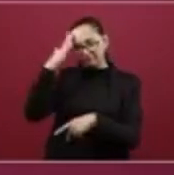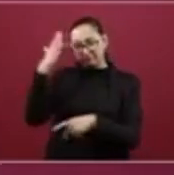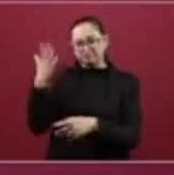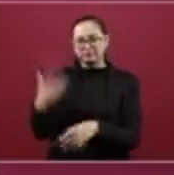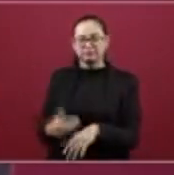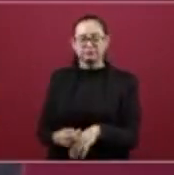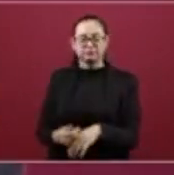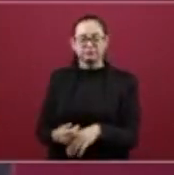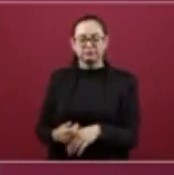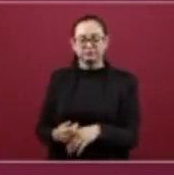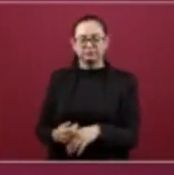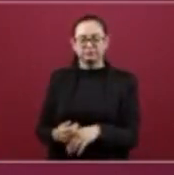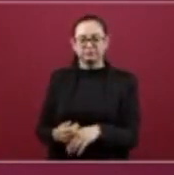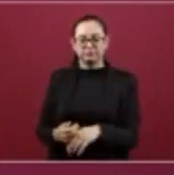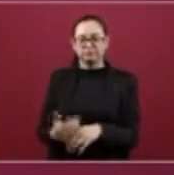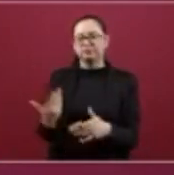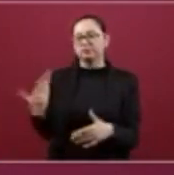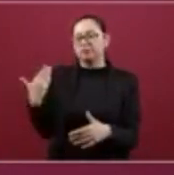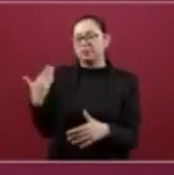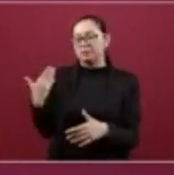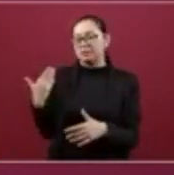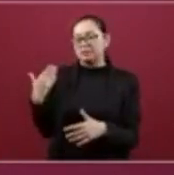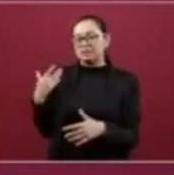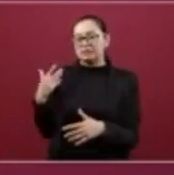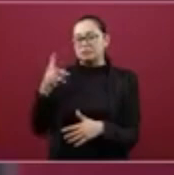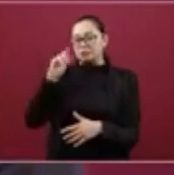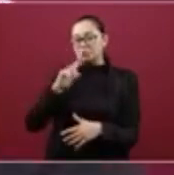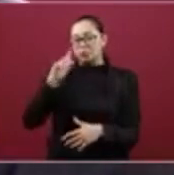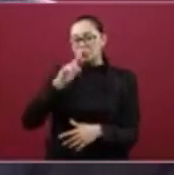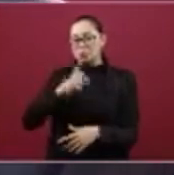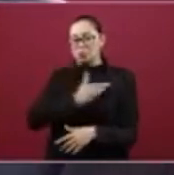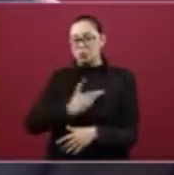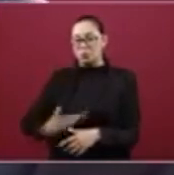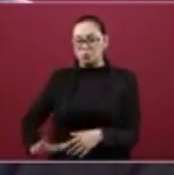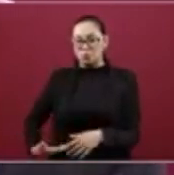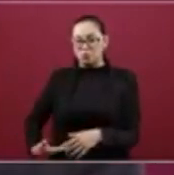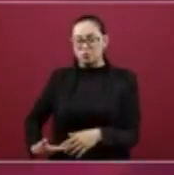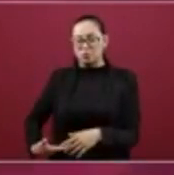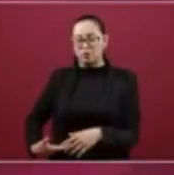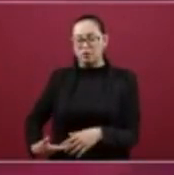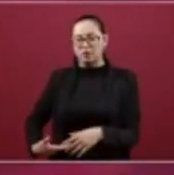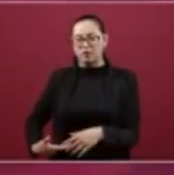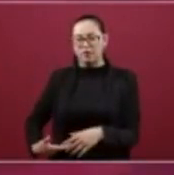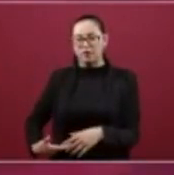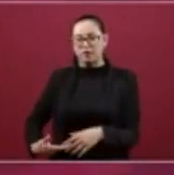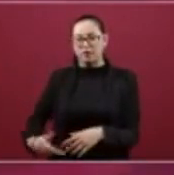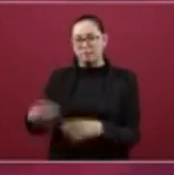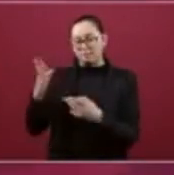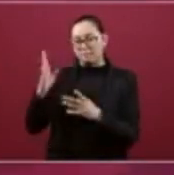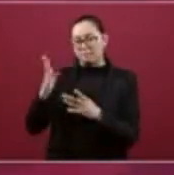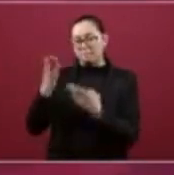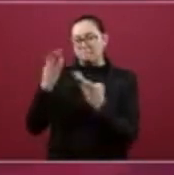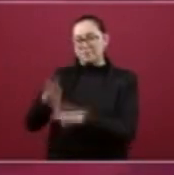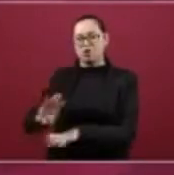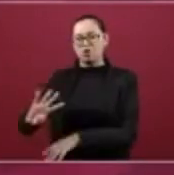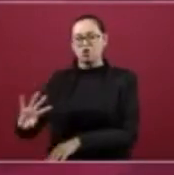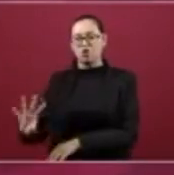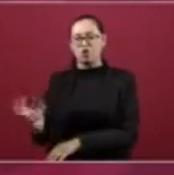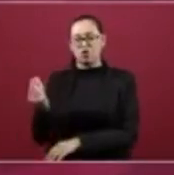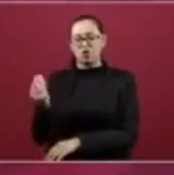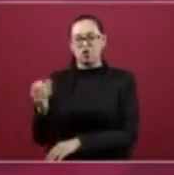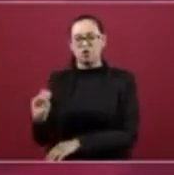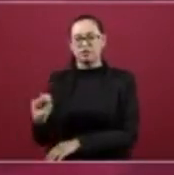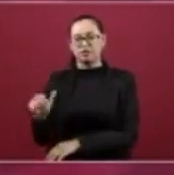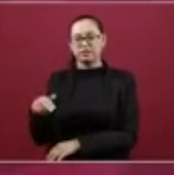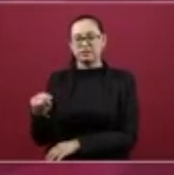Me acabo de reunir con la presidenta de Santander y hoy por